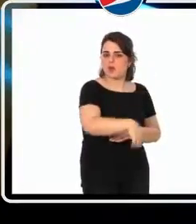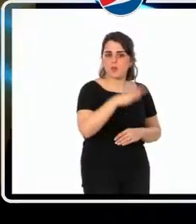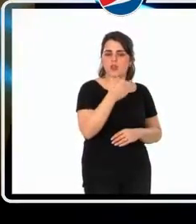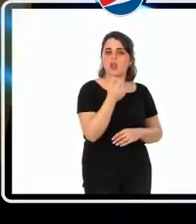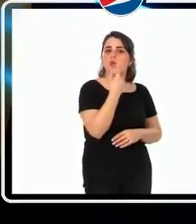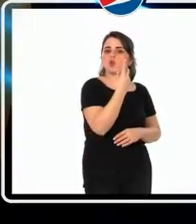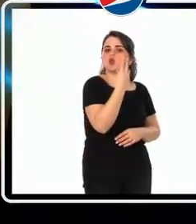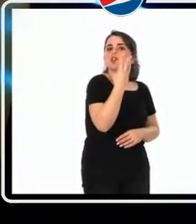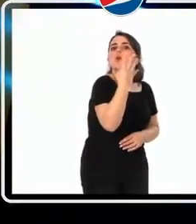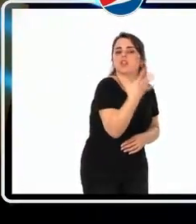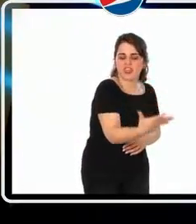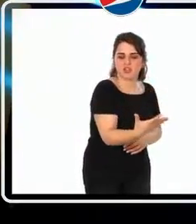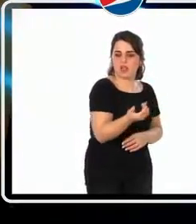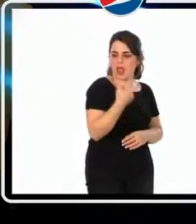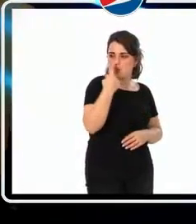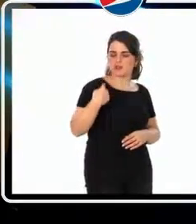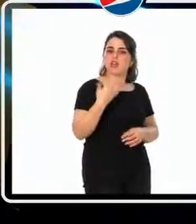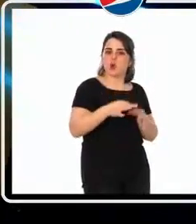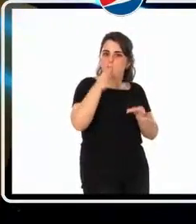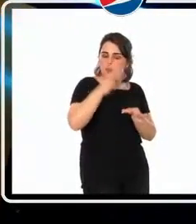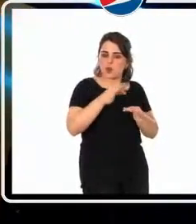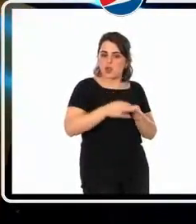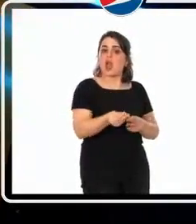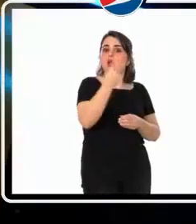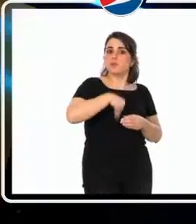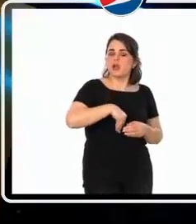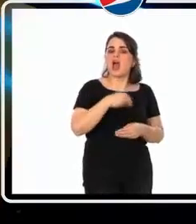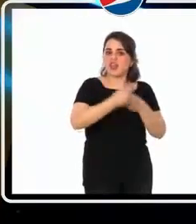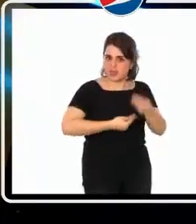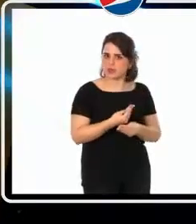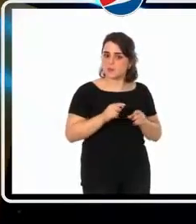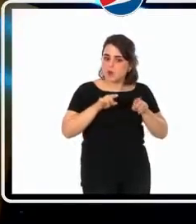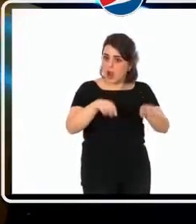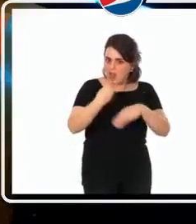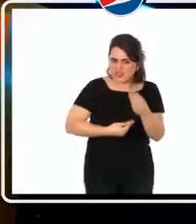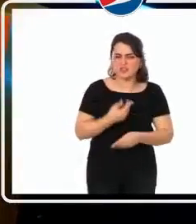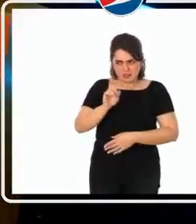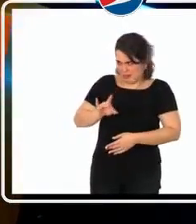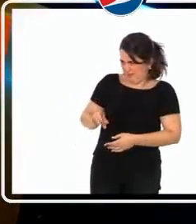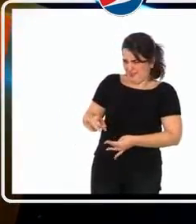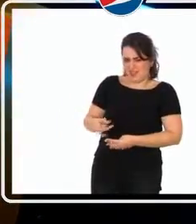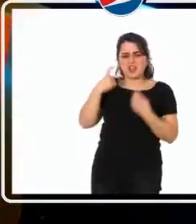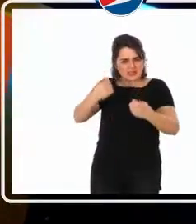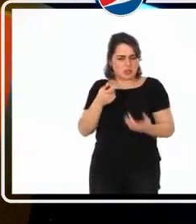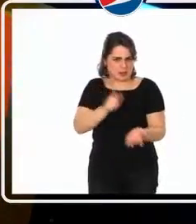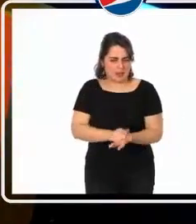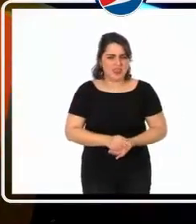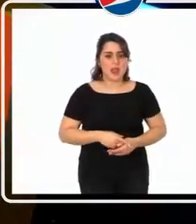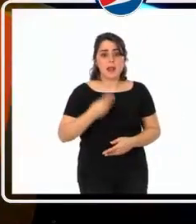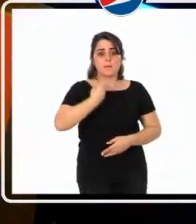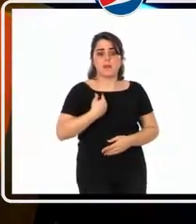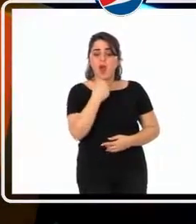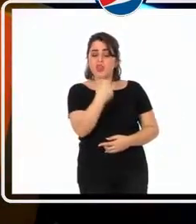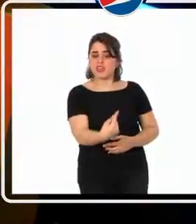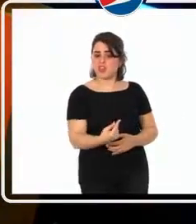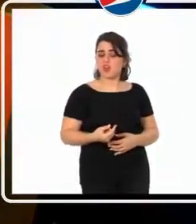las contaste tú el año pasado. ¿Ah, sí? Tú contaste y comí hasta la vez, no sé cómo lo hacías. Sí. Creo que bueno, lo intentaré. Pues yo le dije, Ani y yo